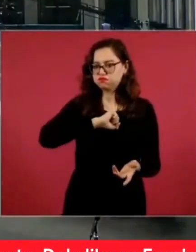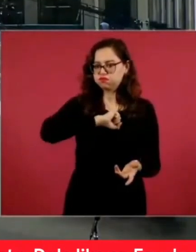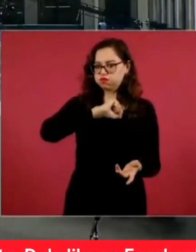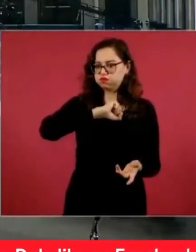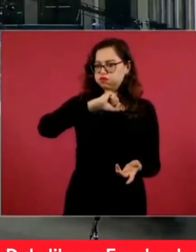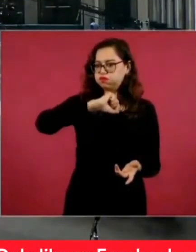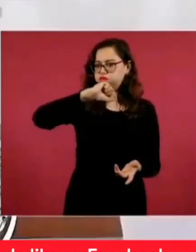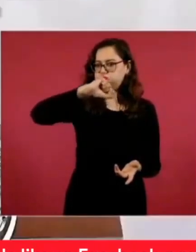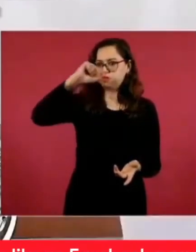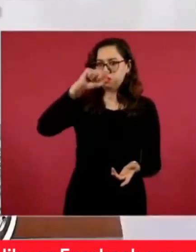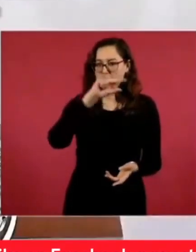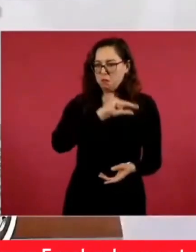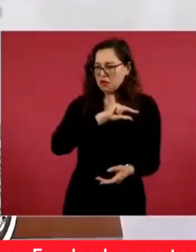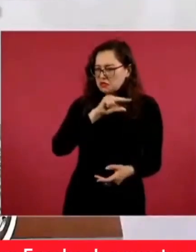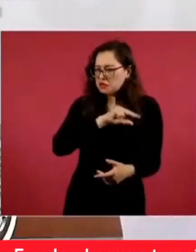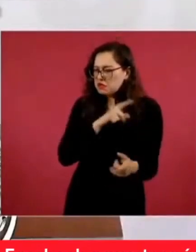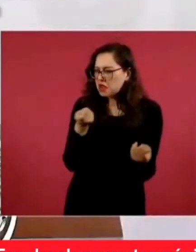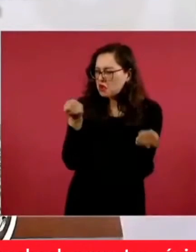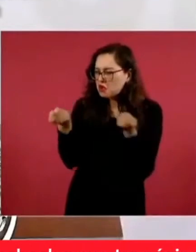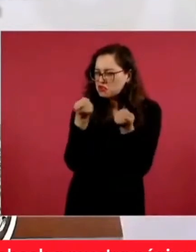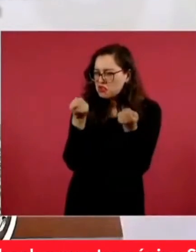manejen las empresas extranjeras